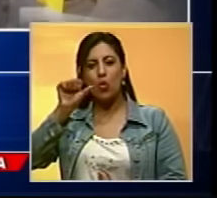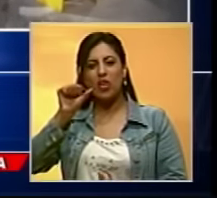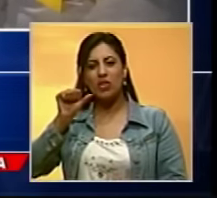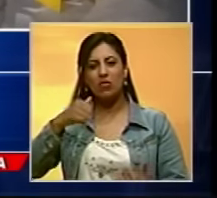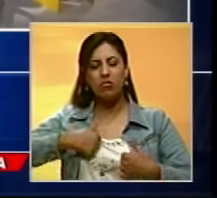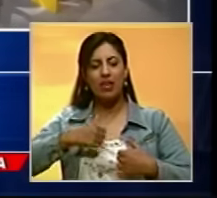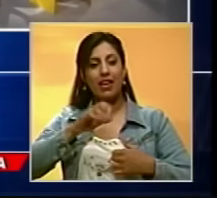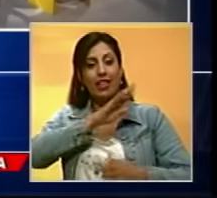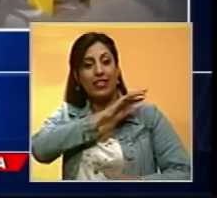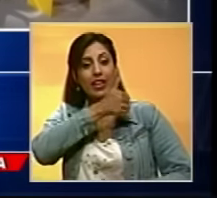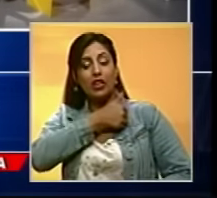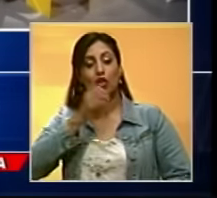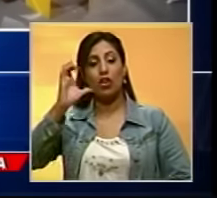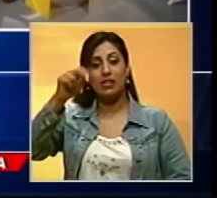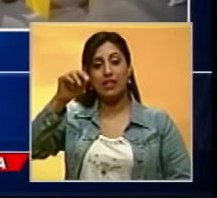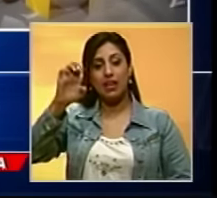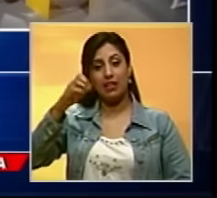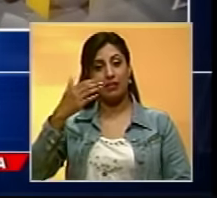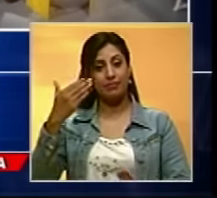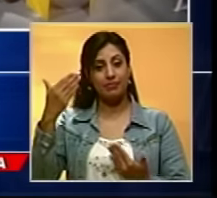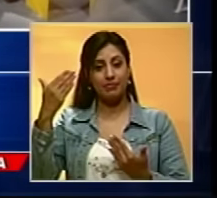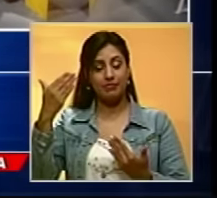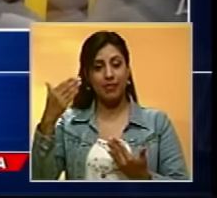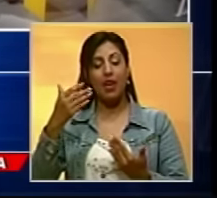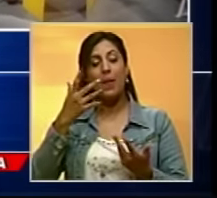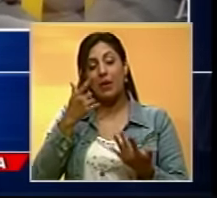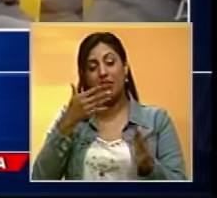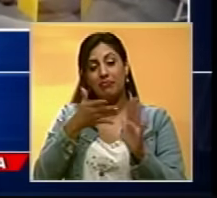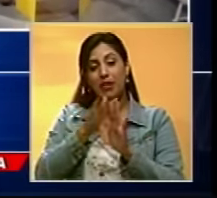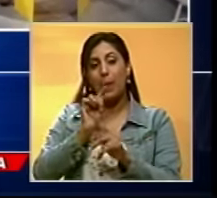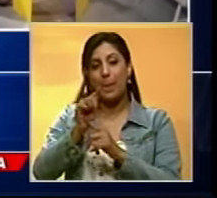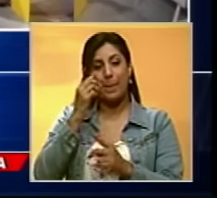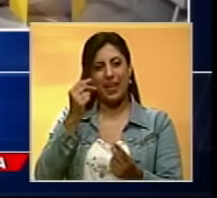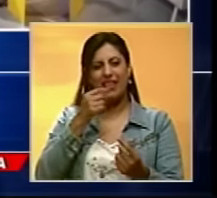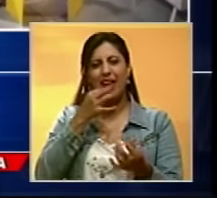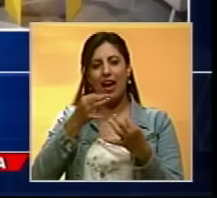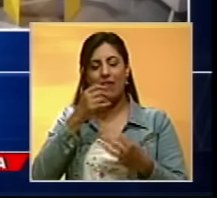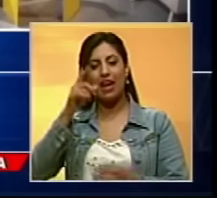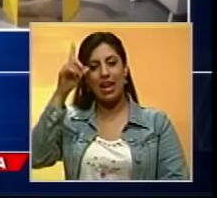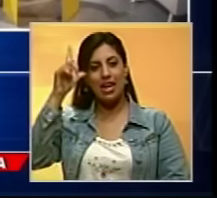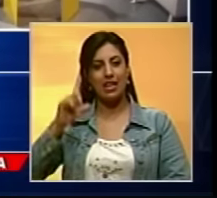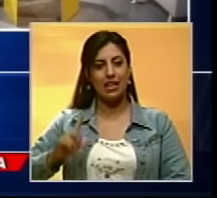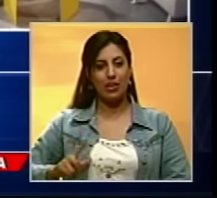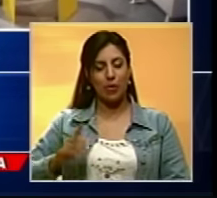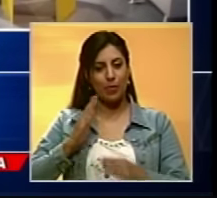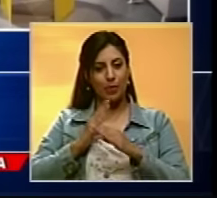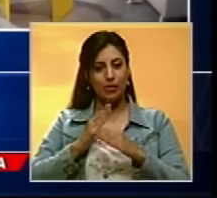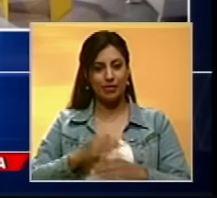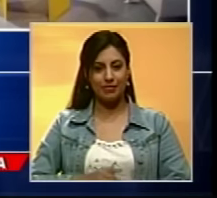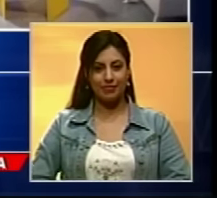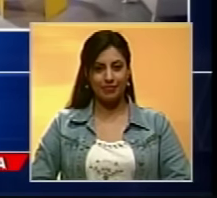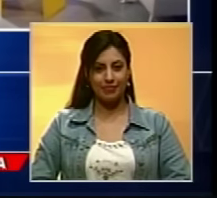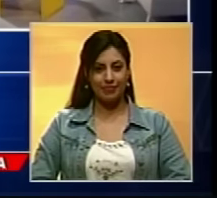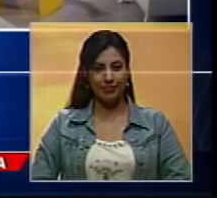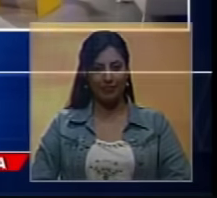rondón rector del Consejo Nacional electoral í estaremos pendientes va a conversar con lirio Pérez ya